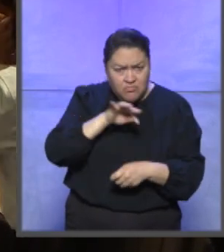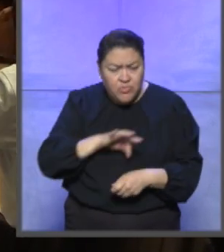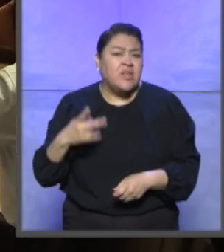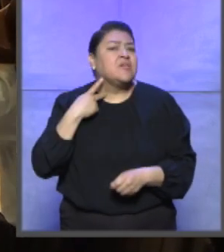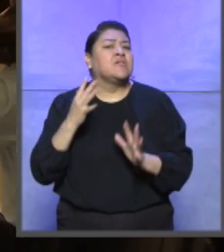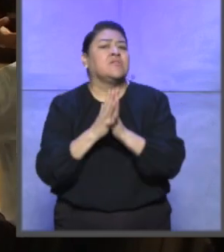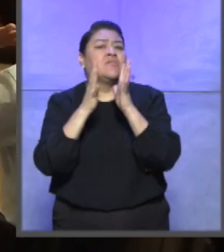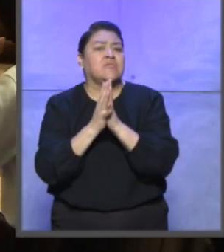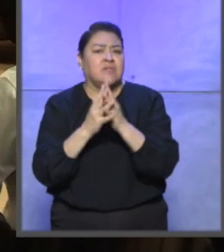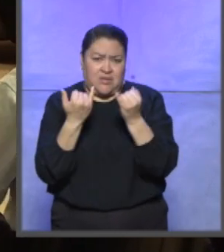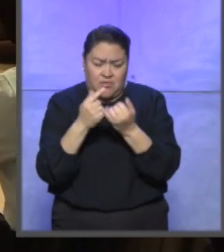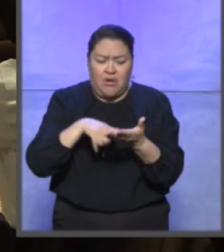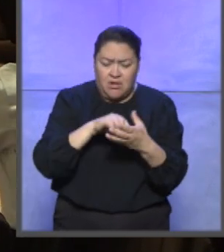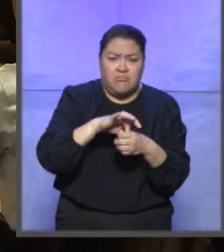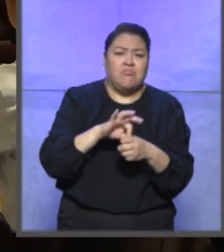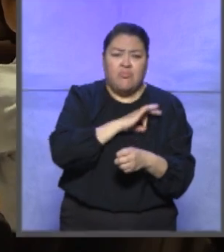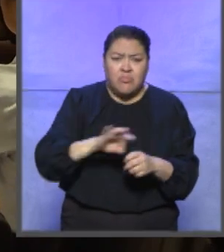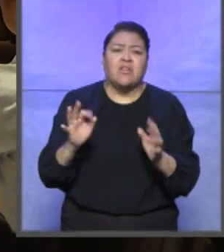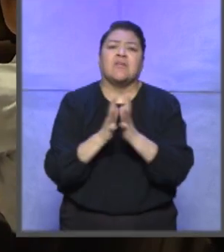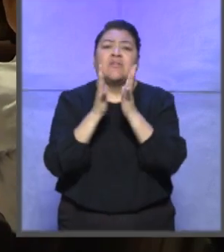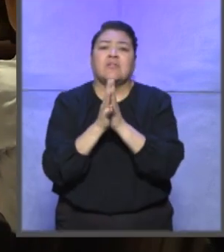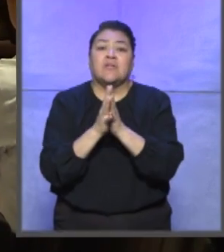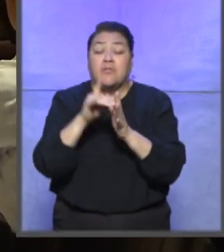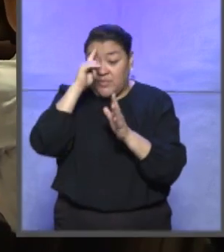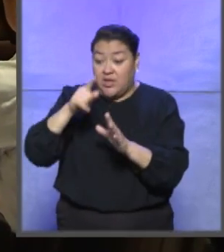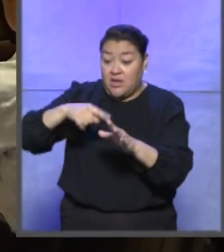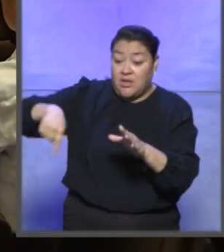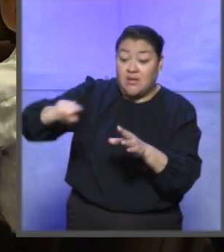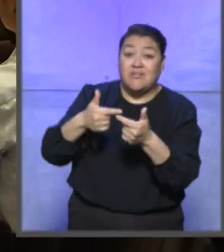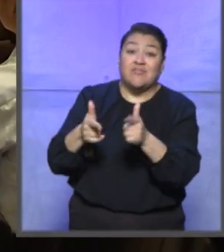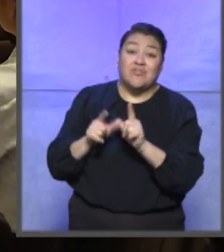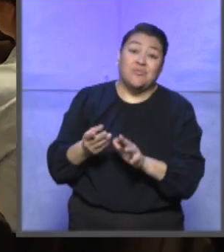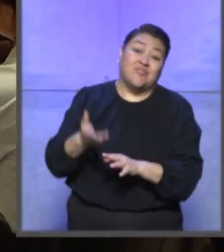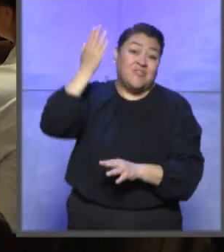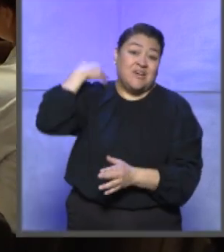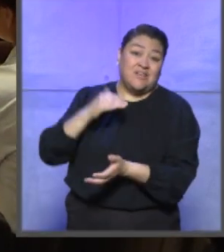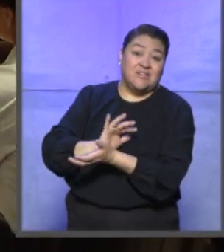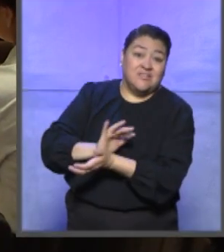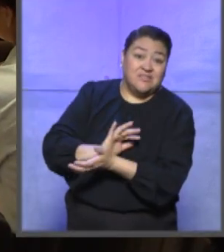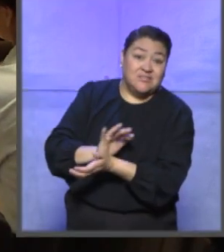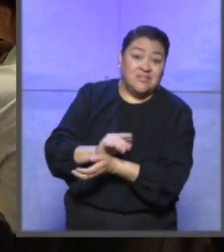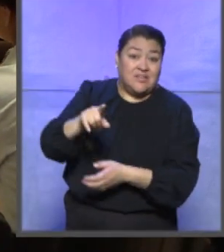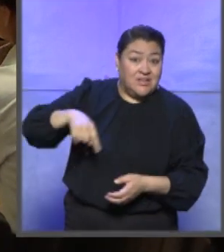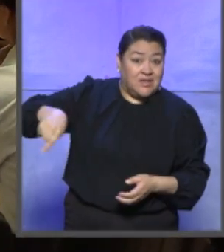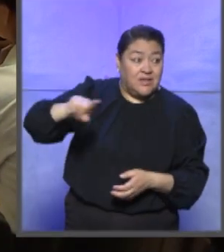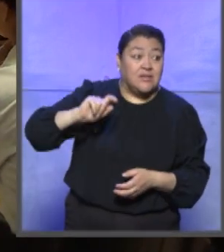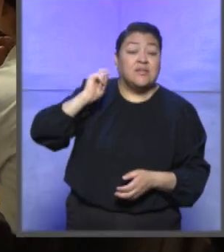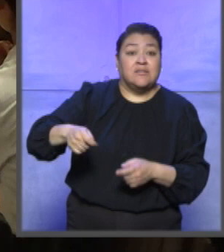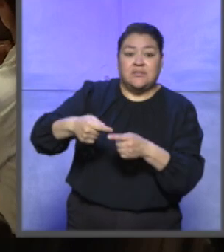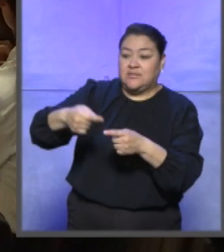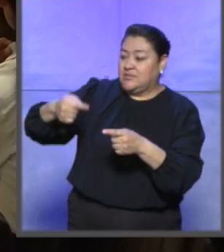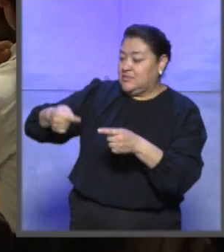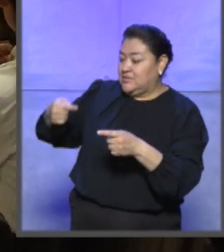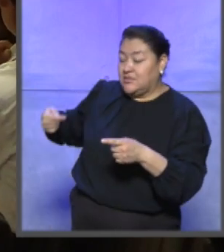la política, en la política electoral, al ser considerado un sector históricamente discriminado, lo cual se ha